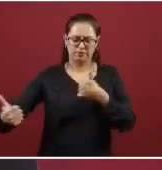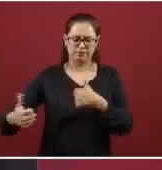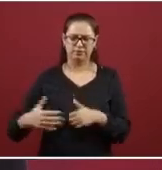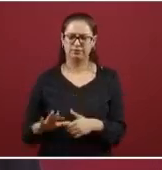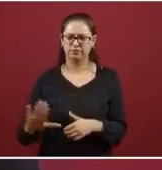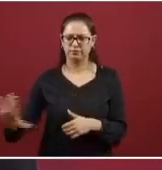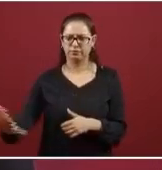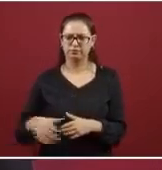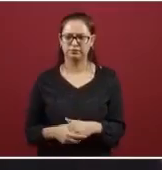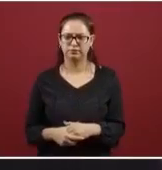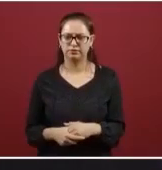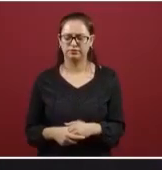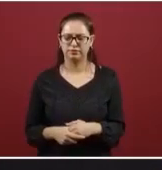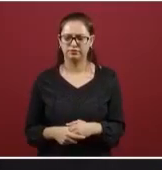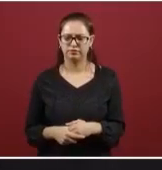y que